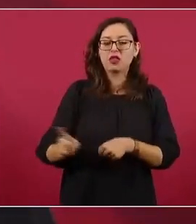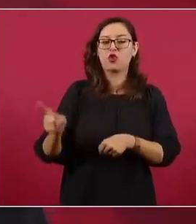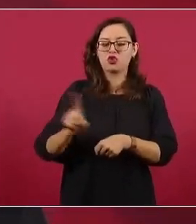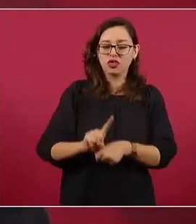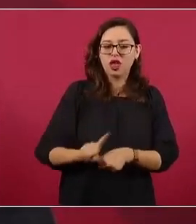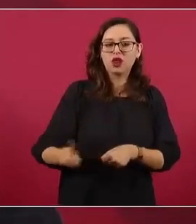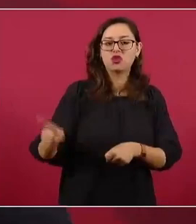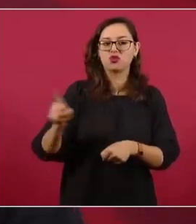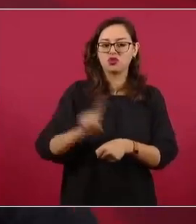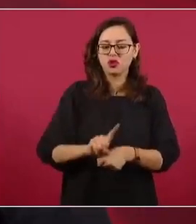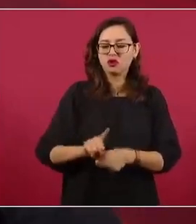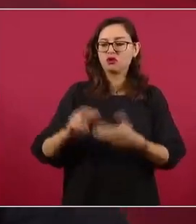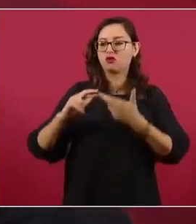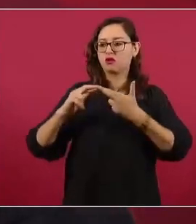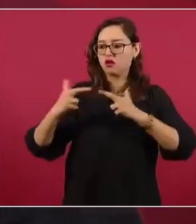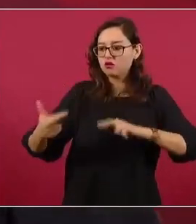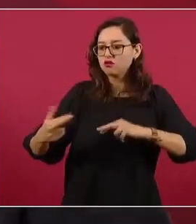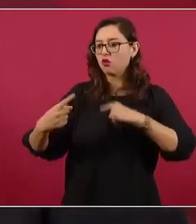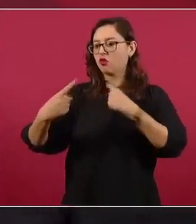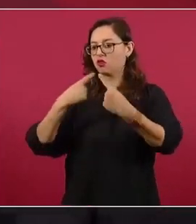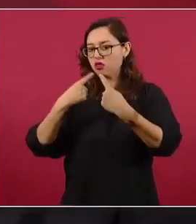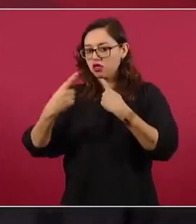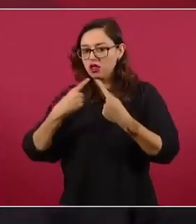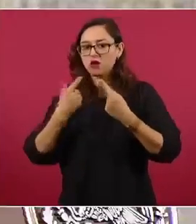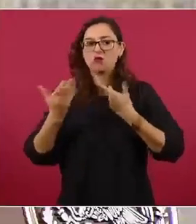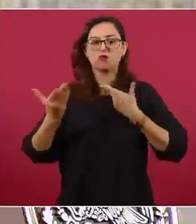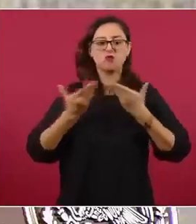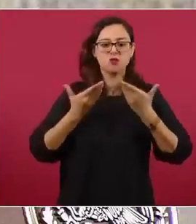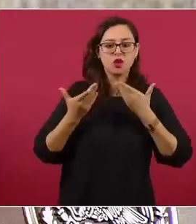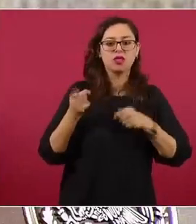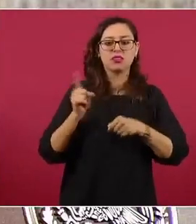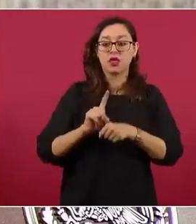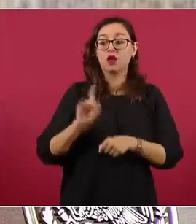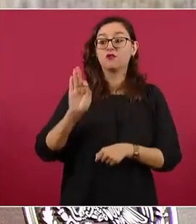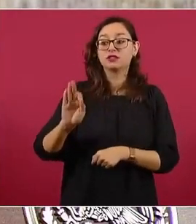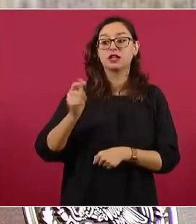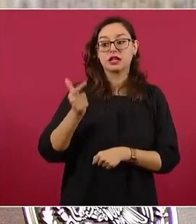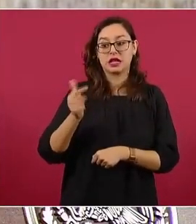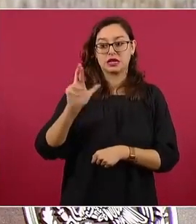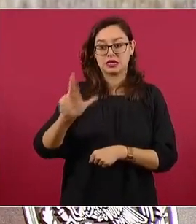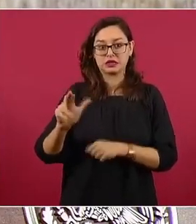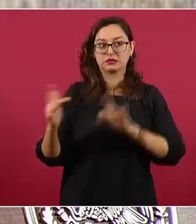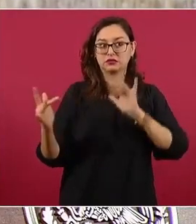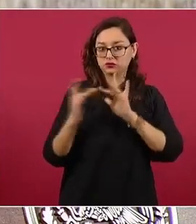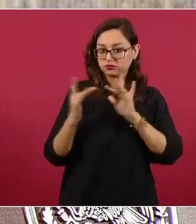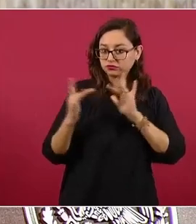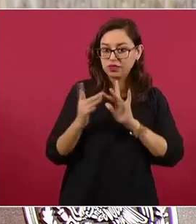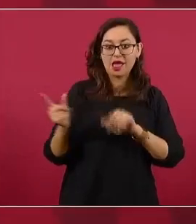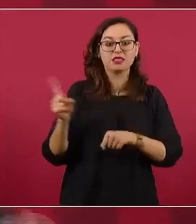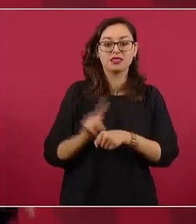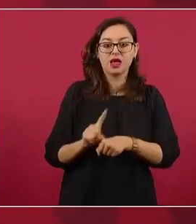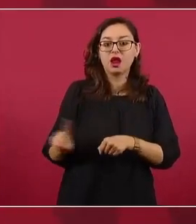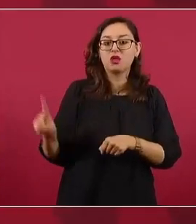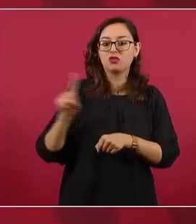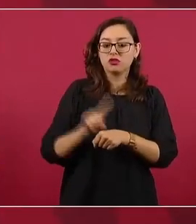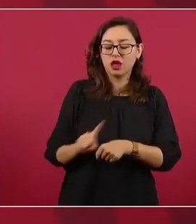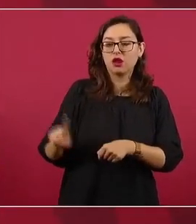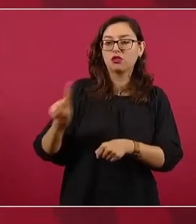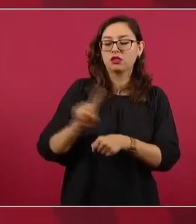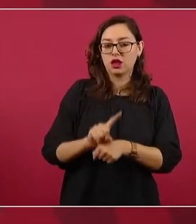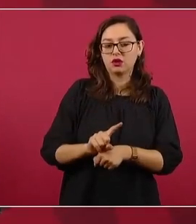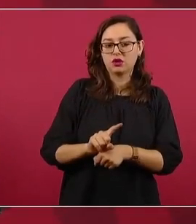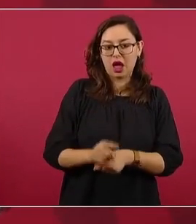un diálogo para un asunto, para otro, para lo que sea, con la Fiscalía General de la República. Hemos firmado un